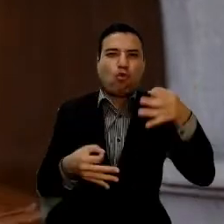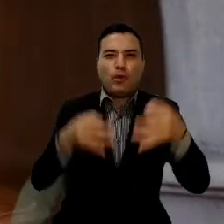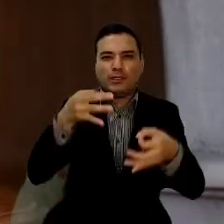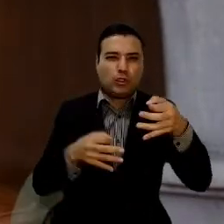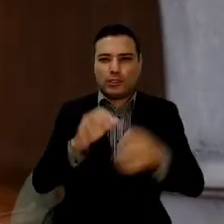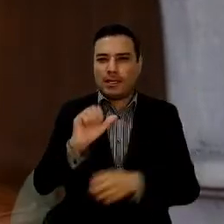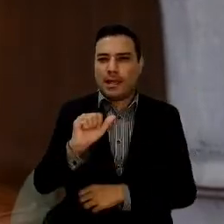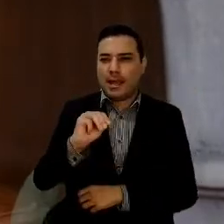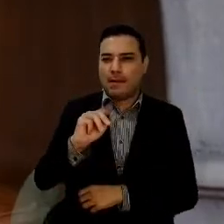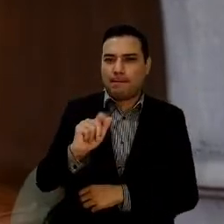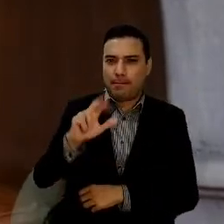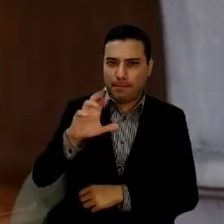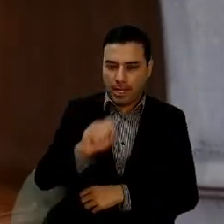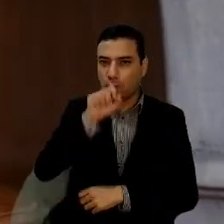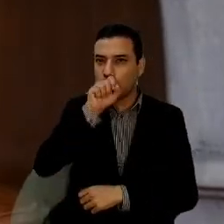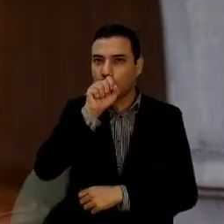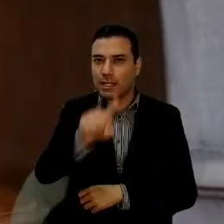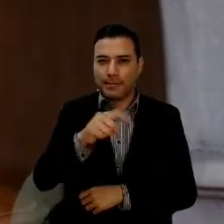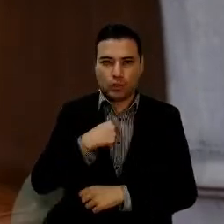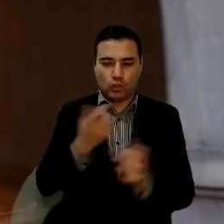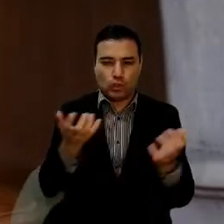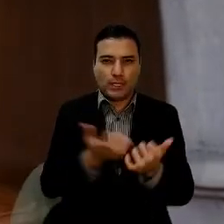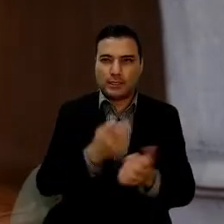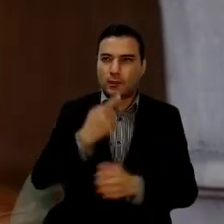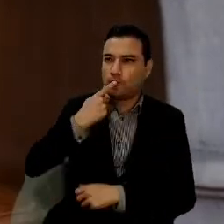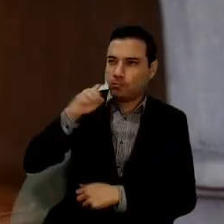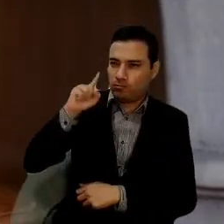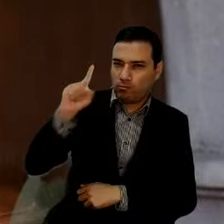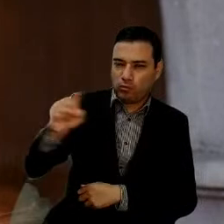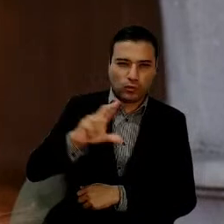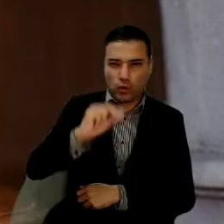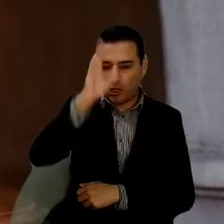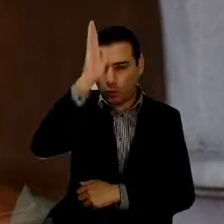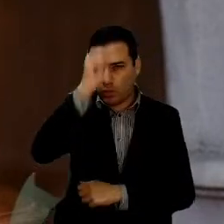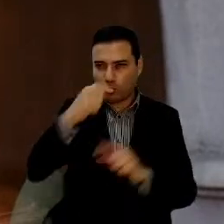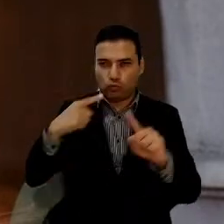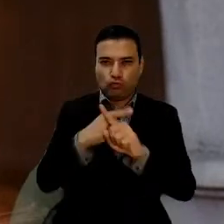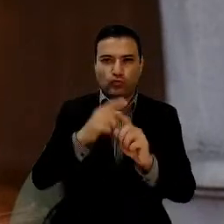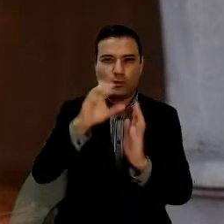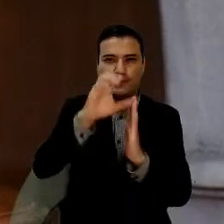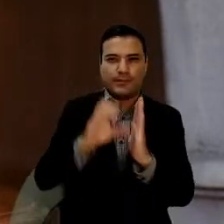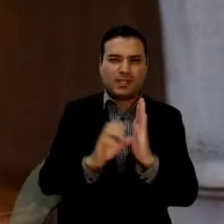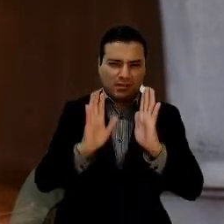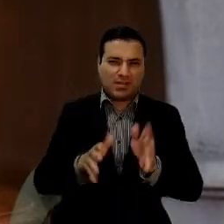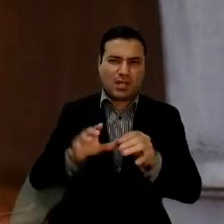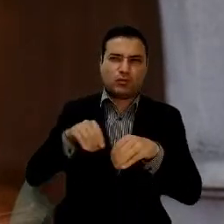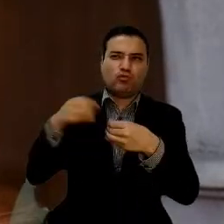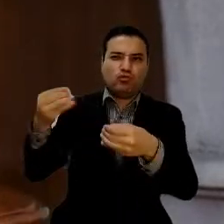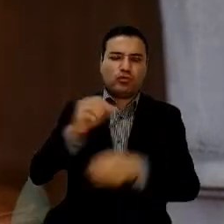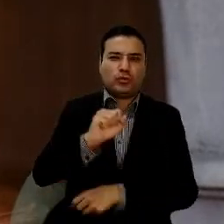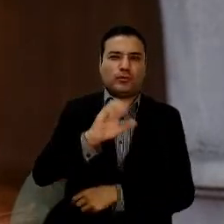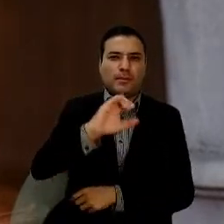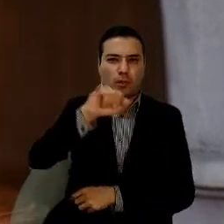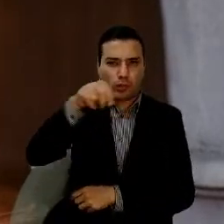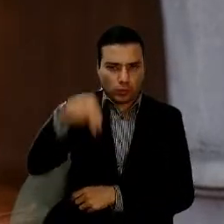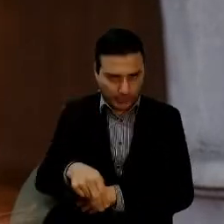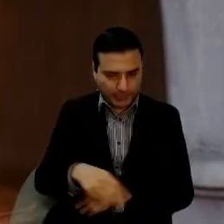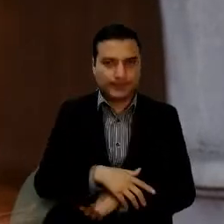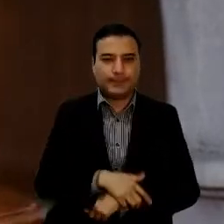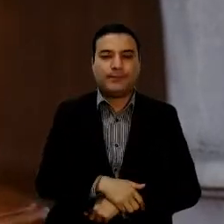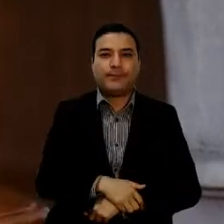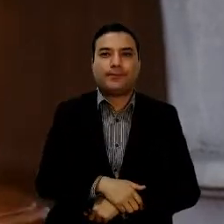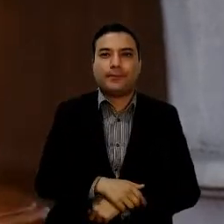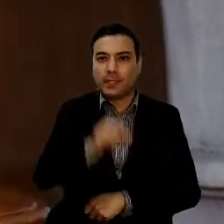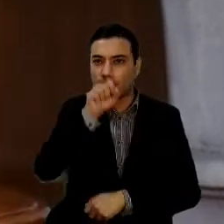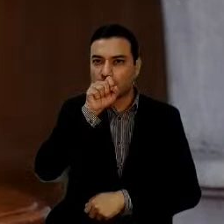así como el procedimiento de una controversia constitucional que se encuentra hoy en la Suprema Corte de Justicia de la Nación. Acudiendo